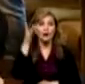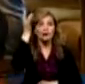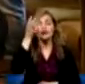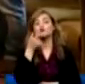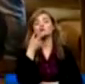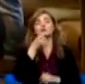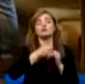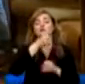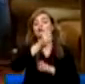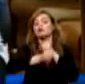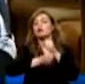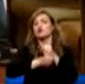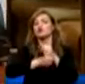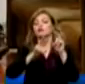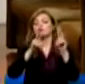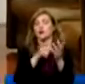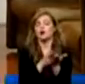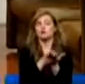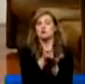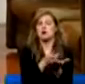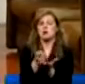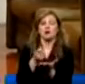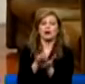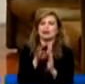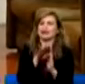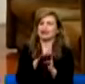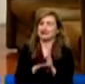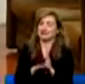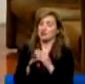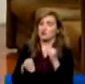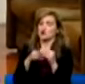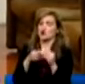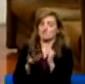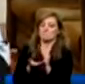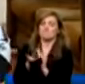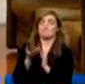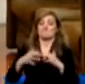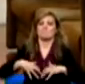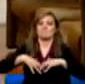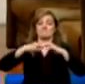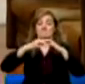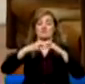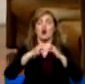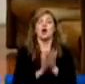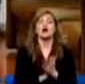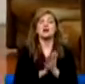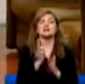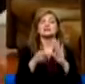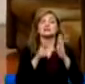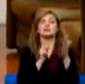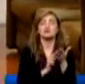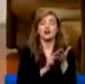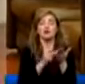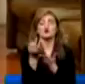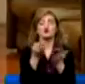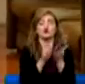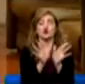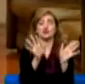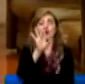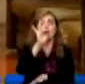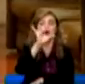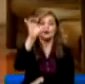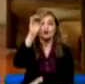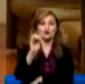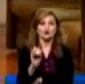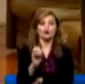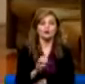que en los últimos años redujo el gasto corriente y aumentó el gasto de inversión, que actualmente representa el 80% del presupuesto.